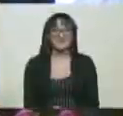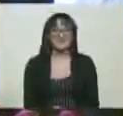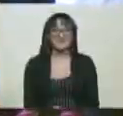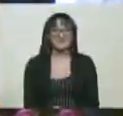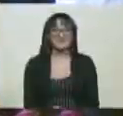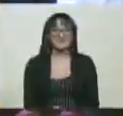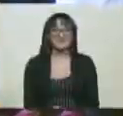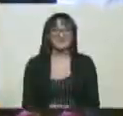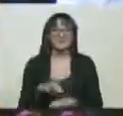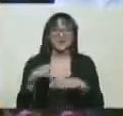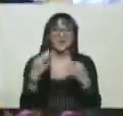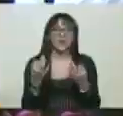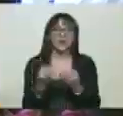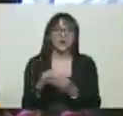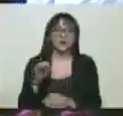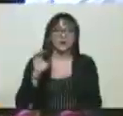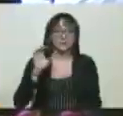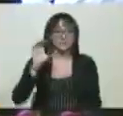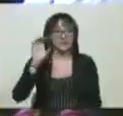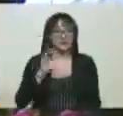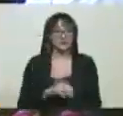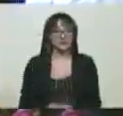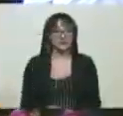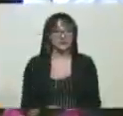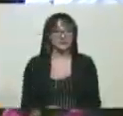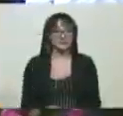Hogares de la patria,